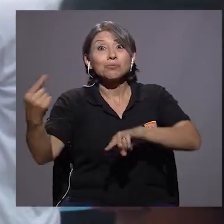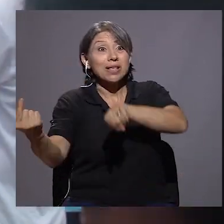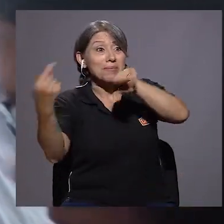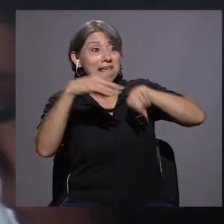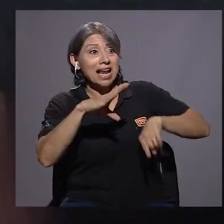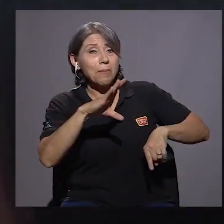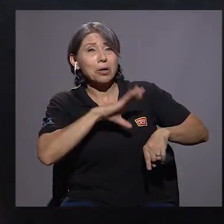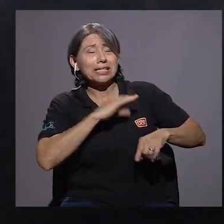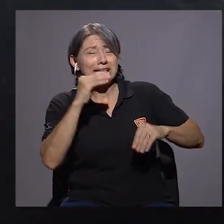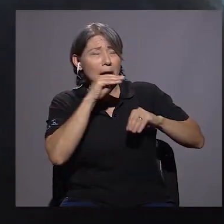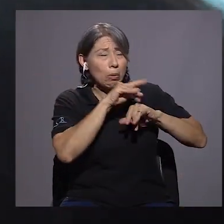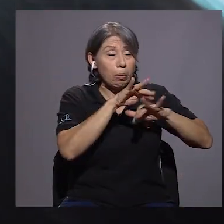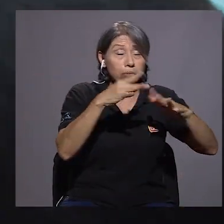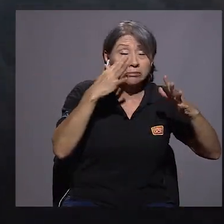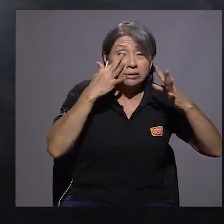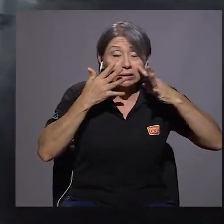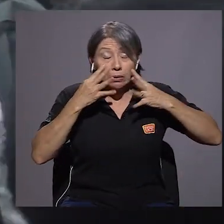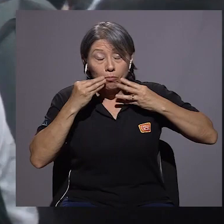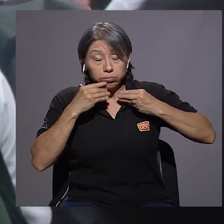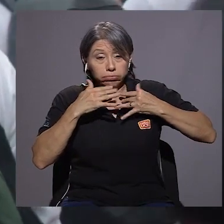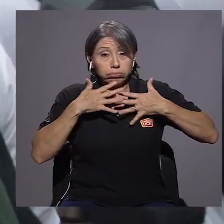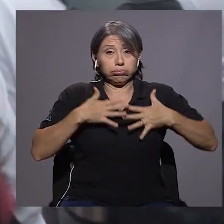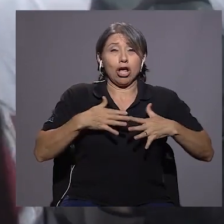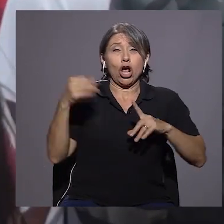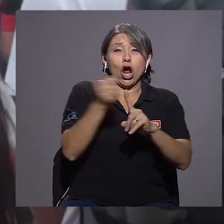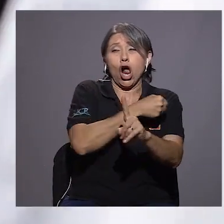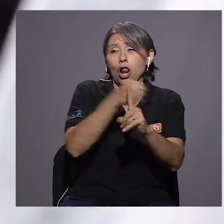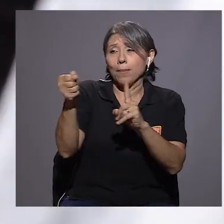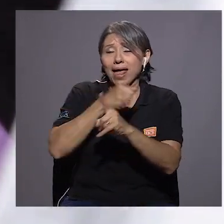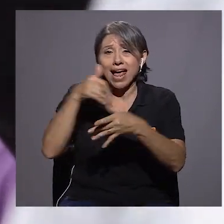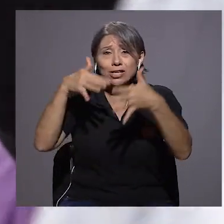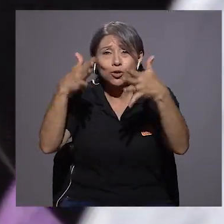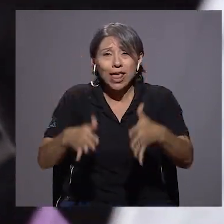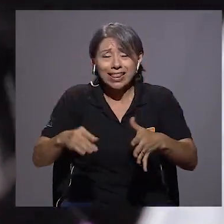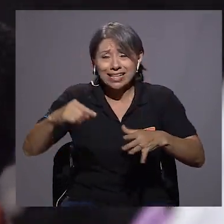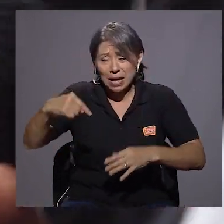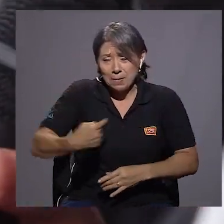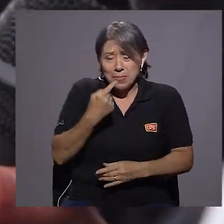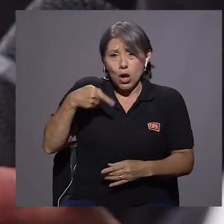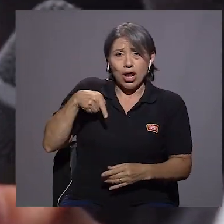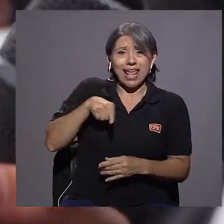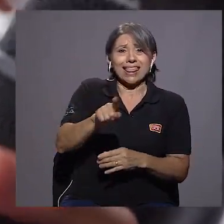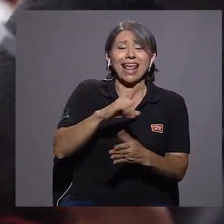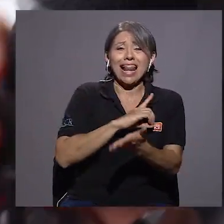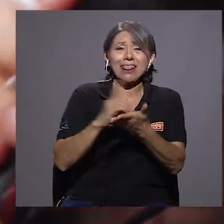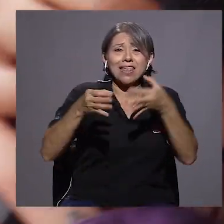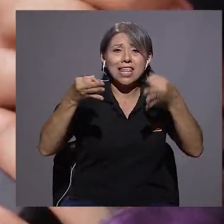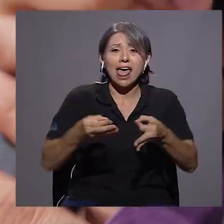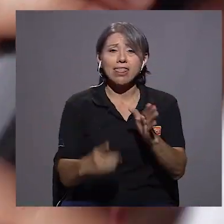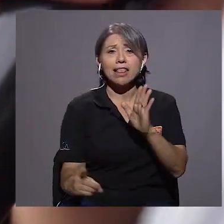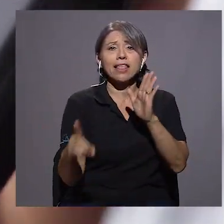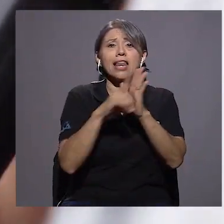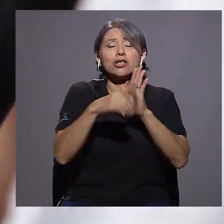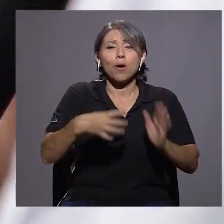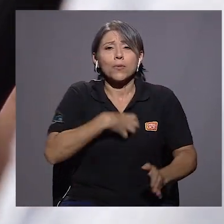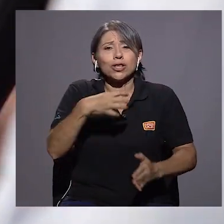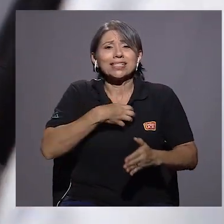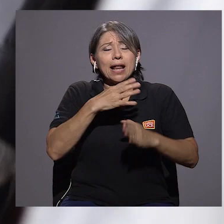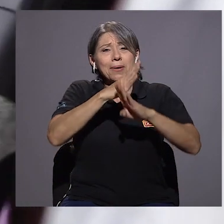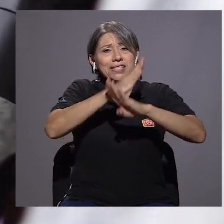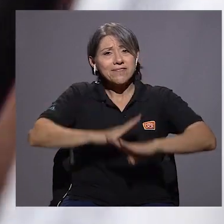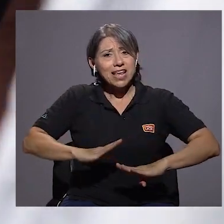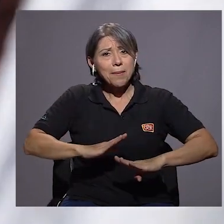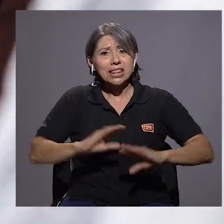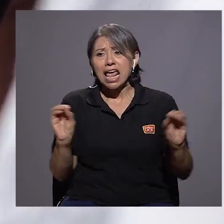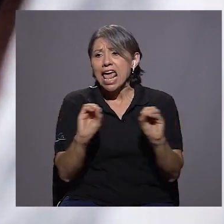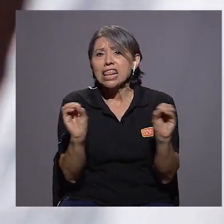paz. Vienen y nos tiran lacrimógenos la policía, golpean estudiantes y nos violentan la dignidad y el derecho a